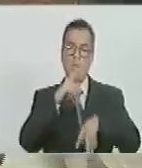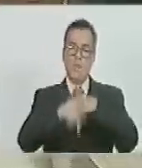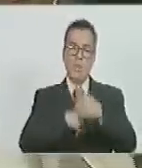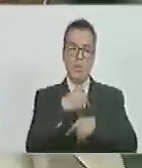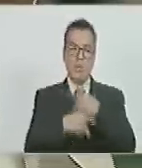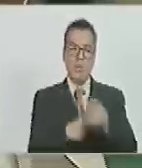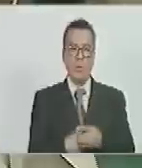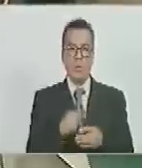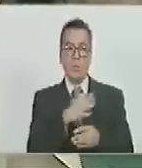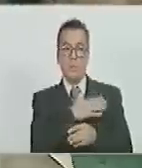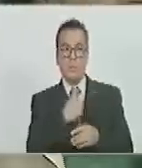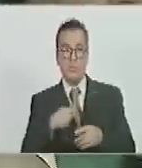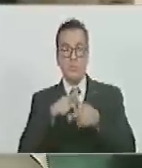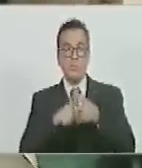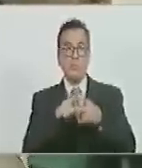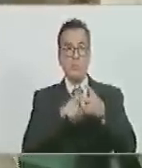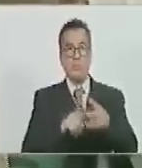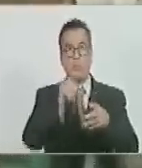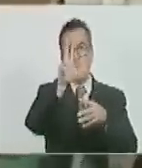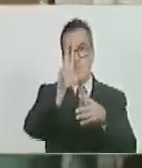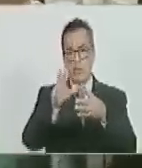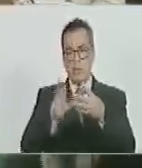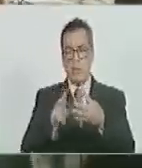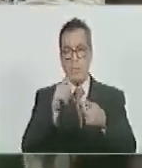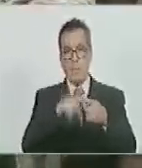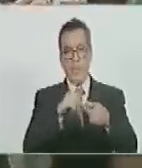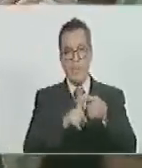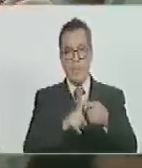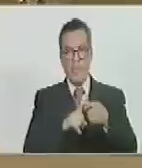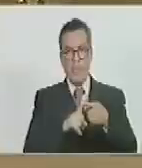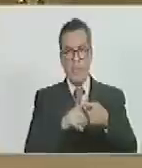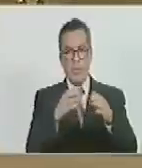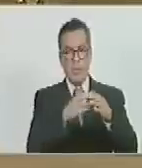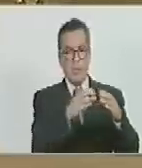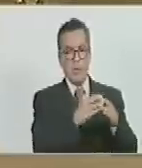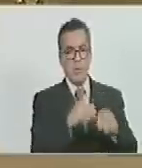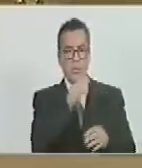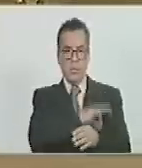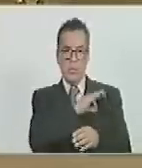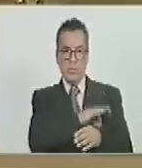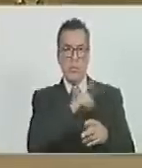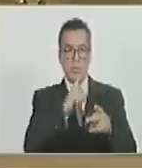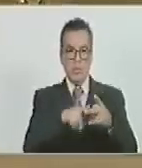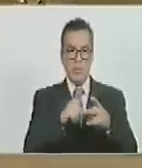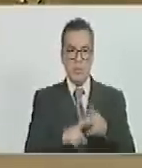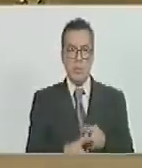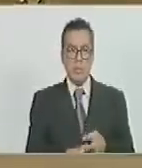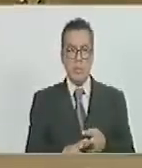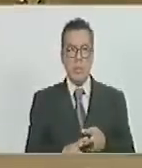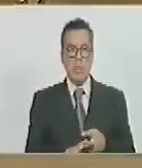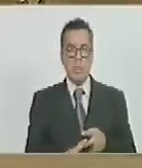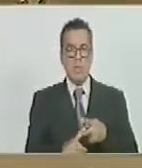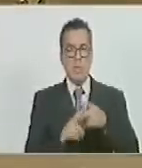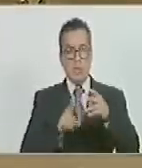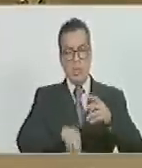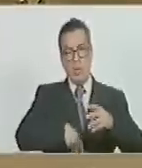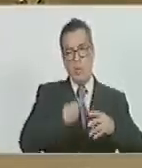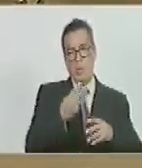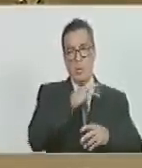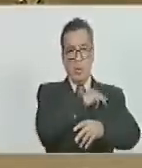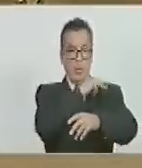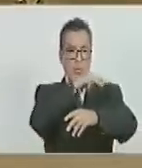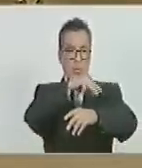proceso quienes postulan son 3 entes. Son las organizaciones civiles, el poder